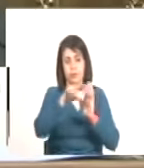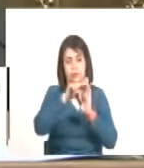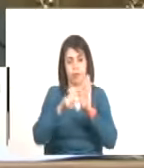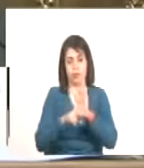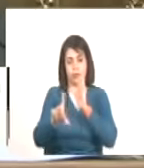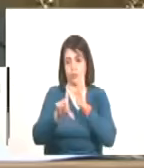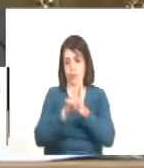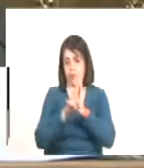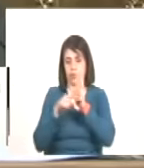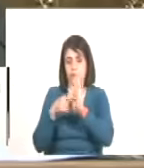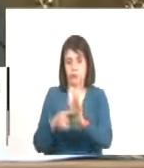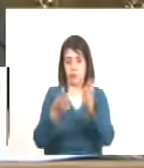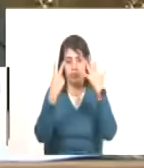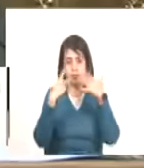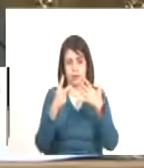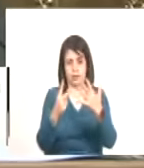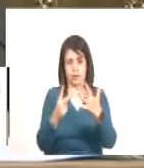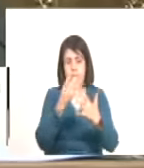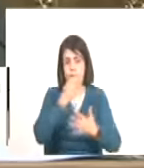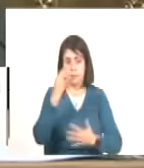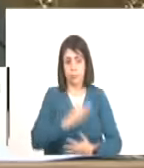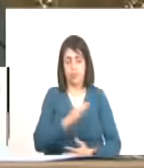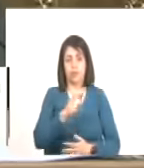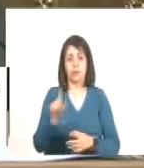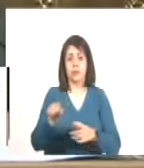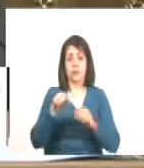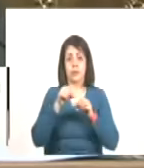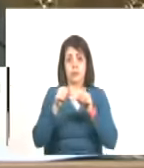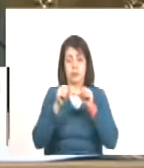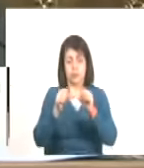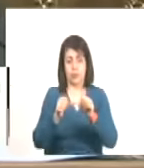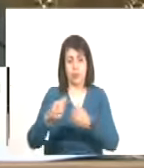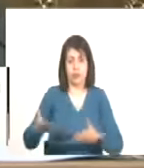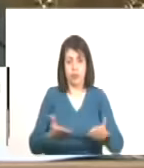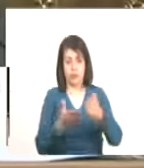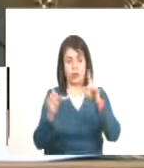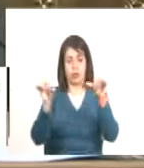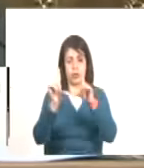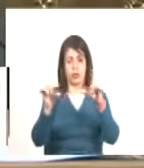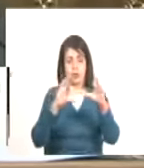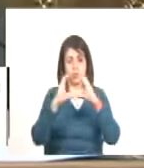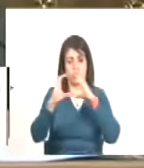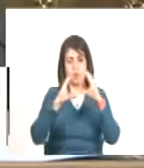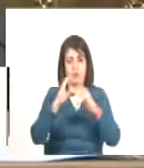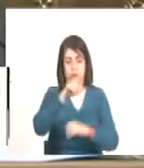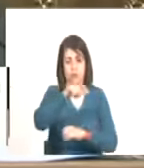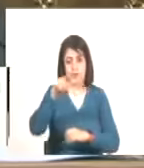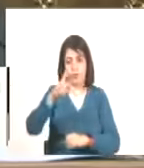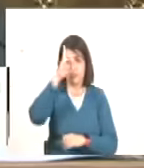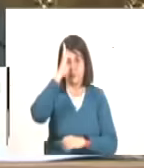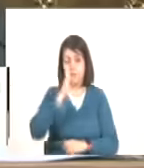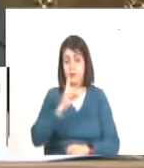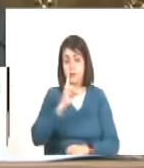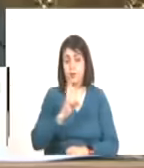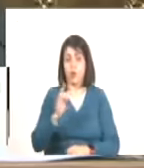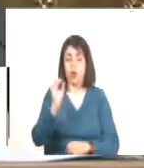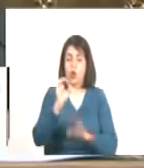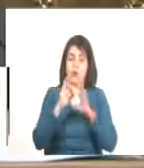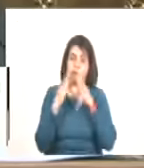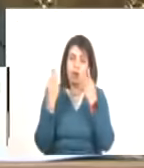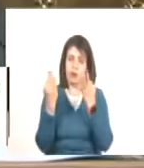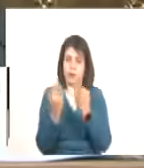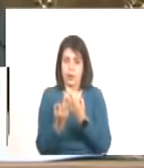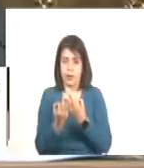en la ley. 7. Garantizar que la instalación de los servicios de telecomunicaciones solicitados por personas con discapacidad o sus